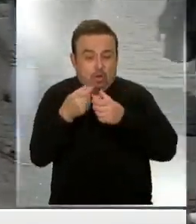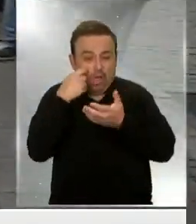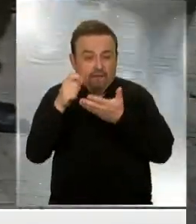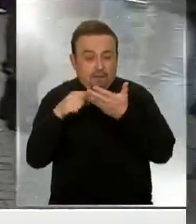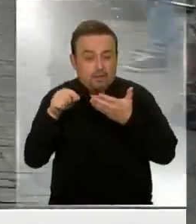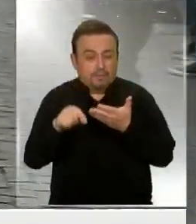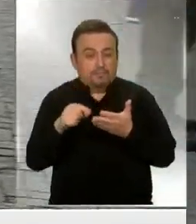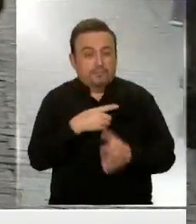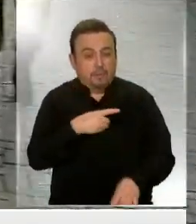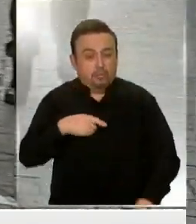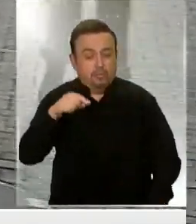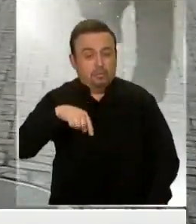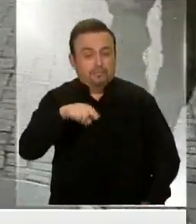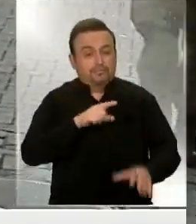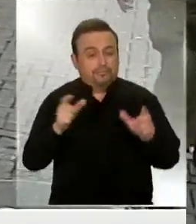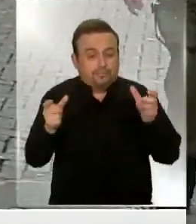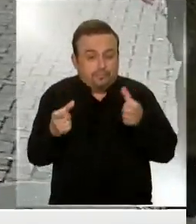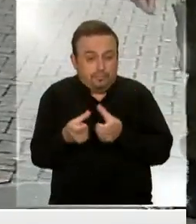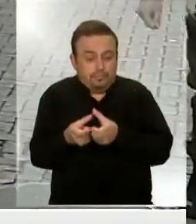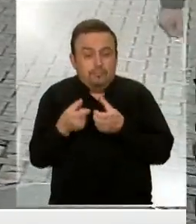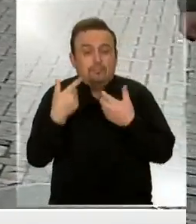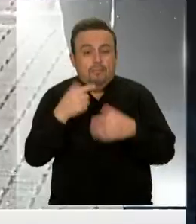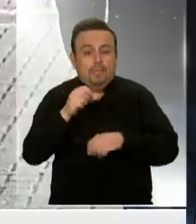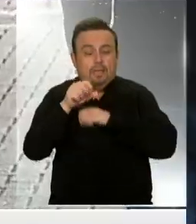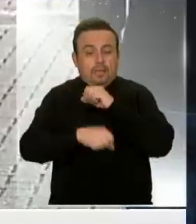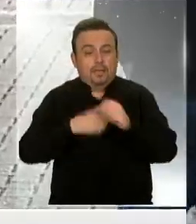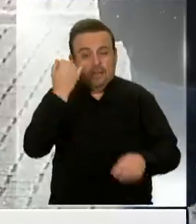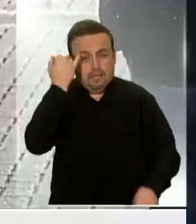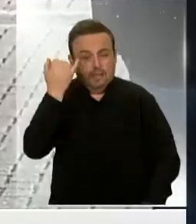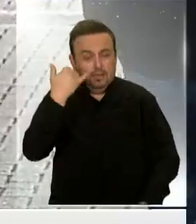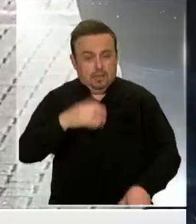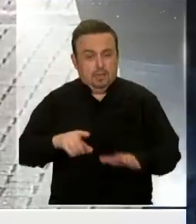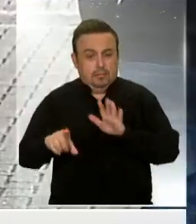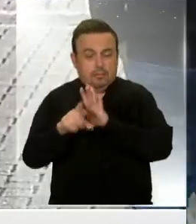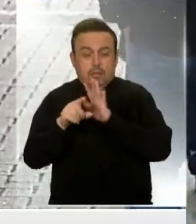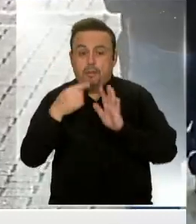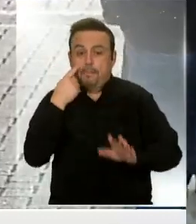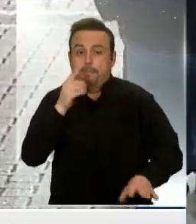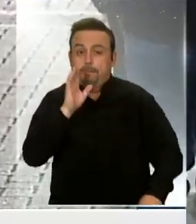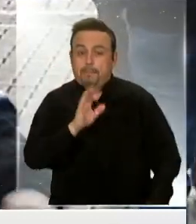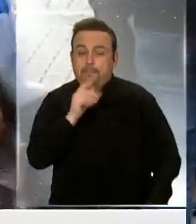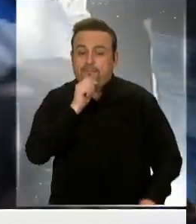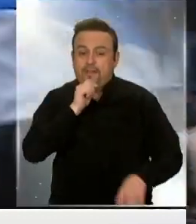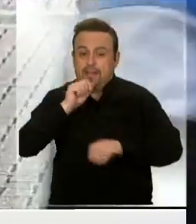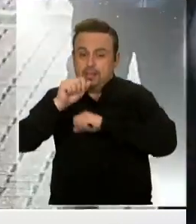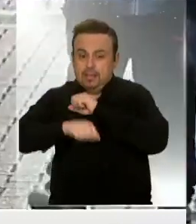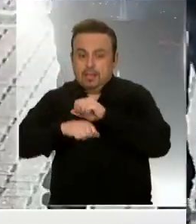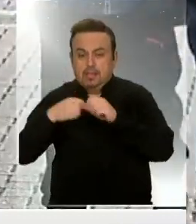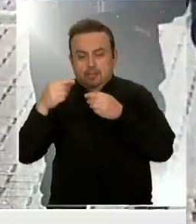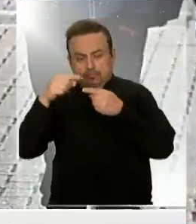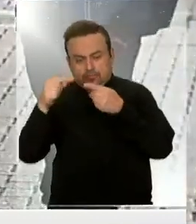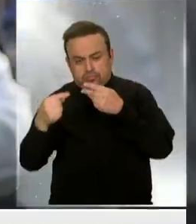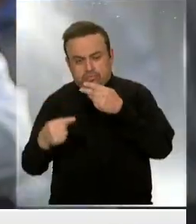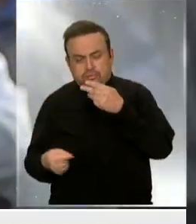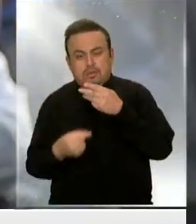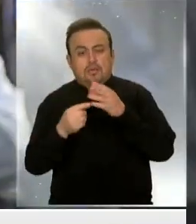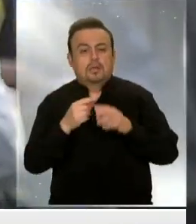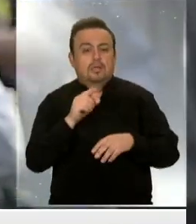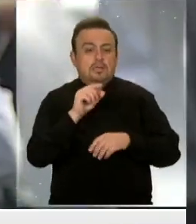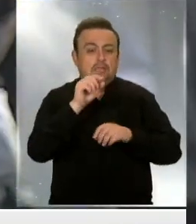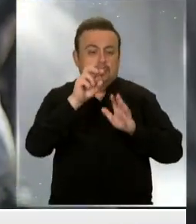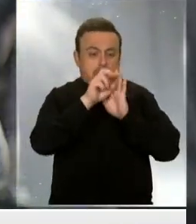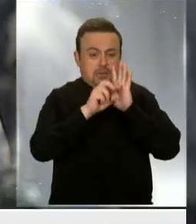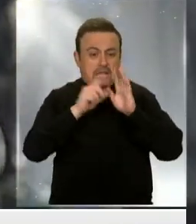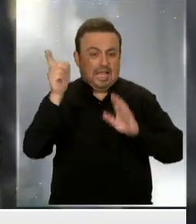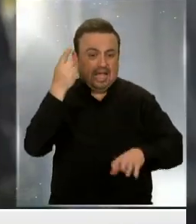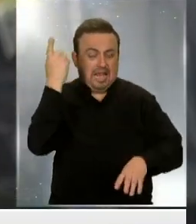Recordemos que en esa comisión se aprobó la idea de legislar, pero todavía hay que aprobar o bien rechazar el proyecto